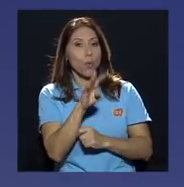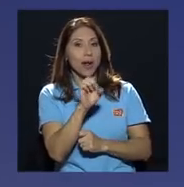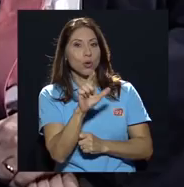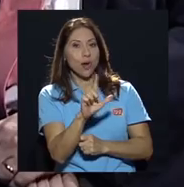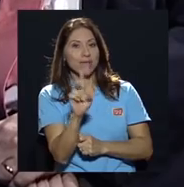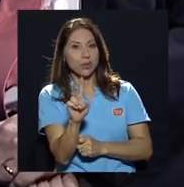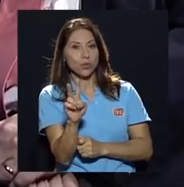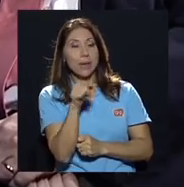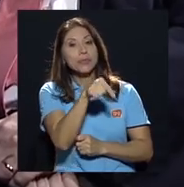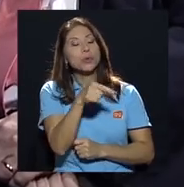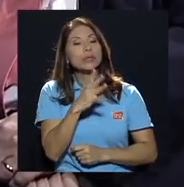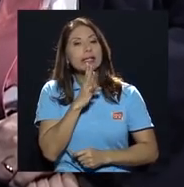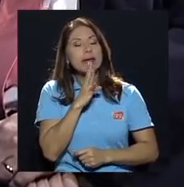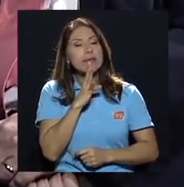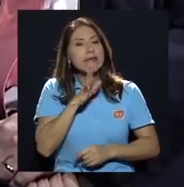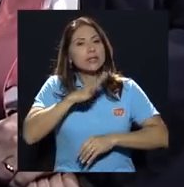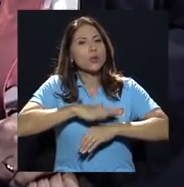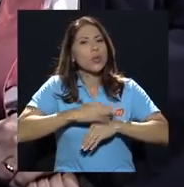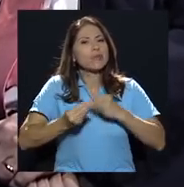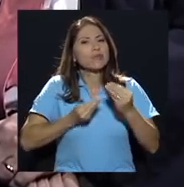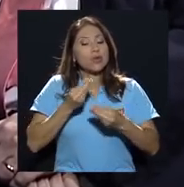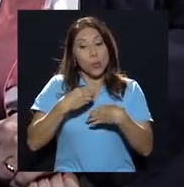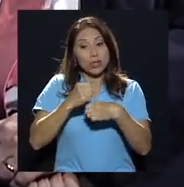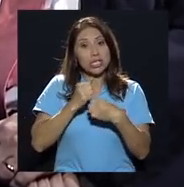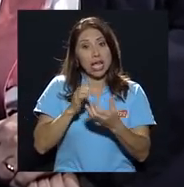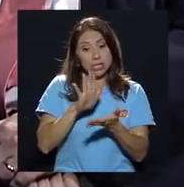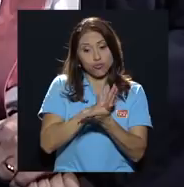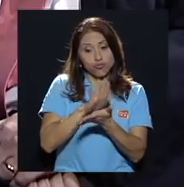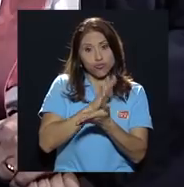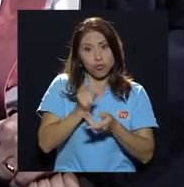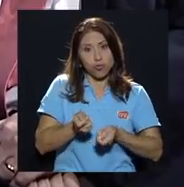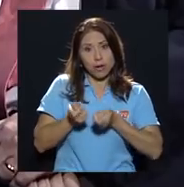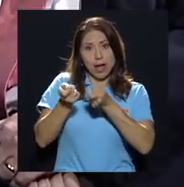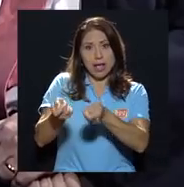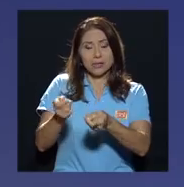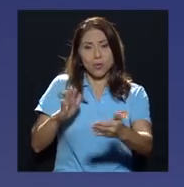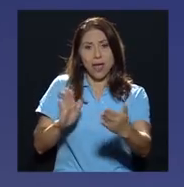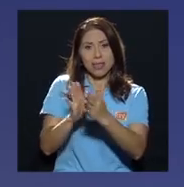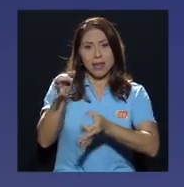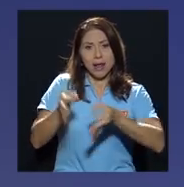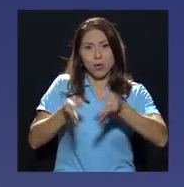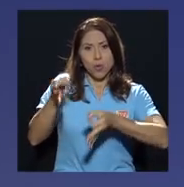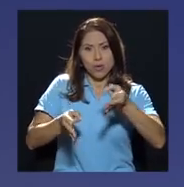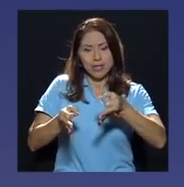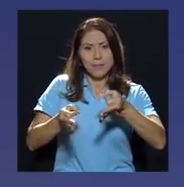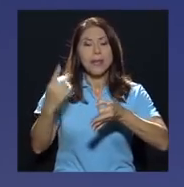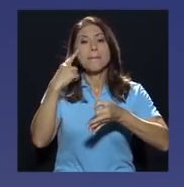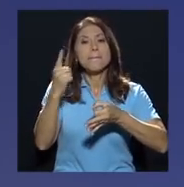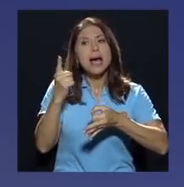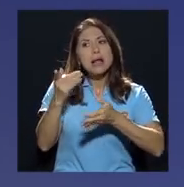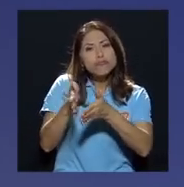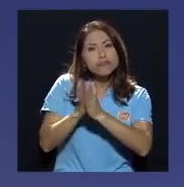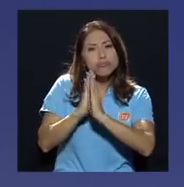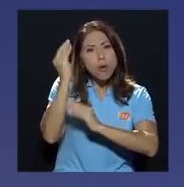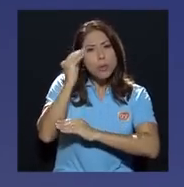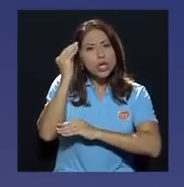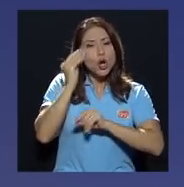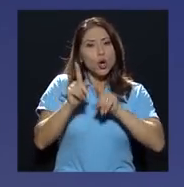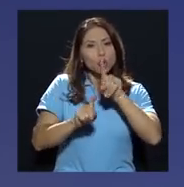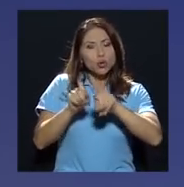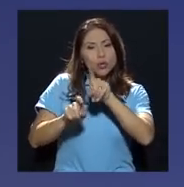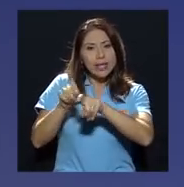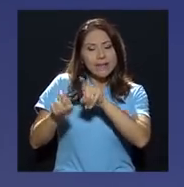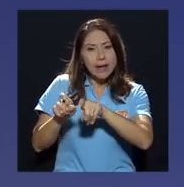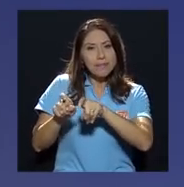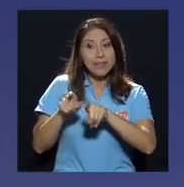ventura ustedes nos planteaba ahora cómo se presenta un caso ante la corte en la vida de la opinión consultiva que